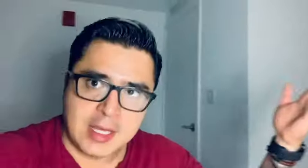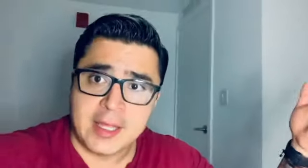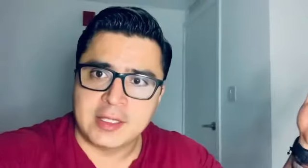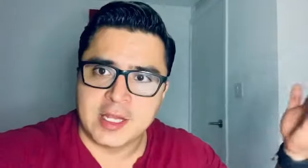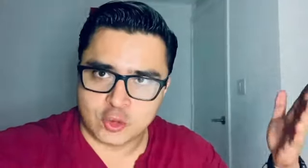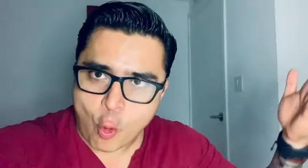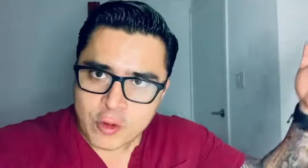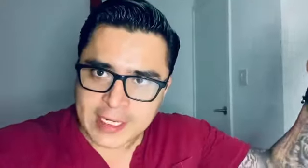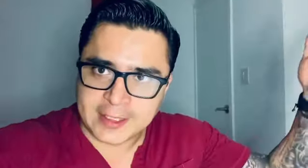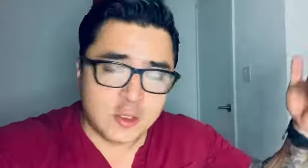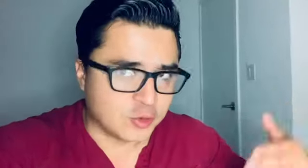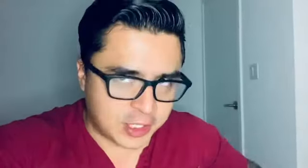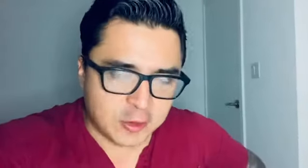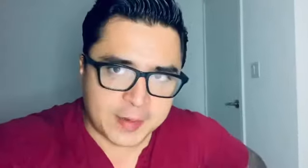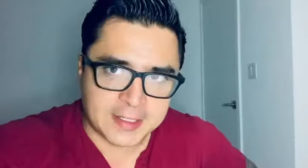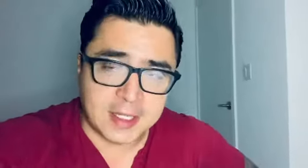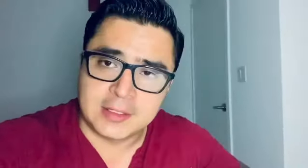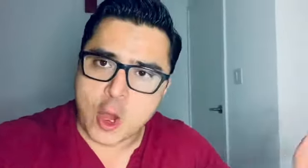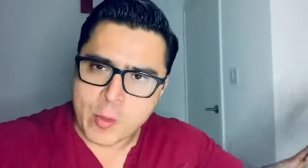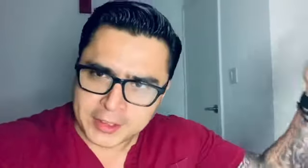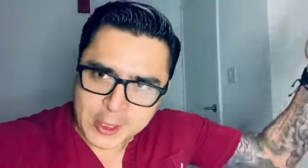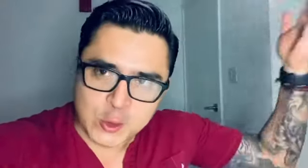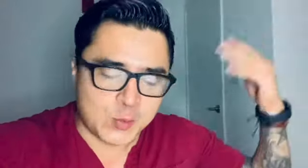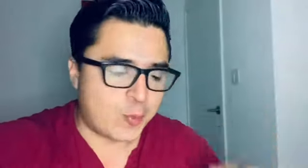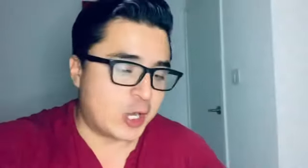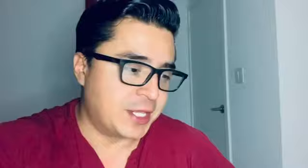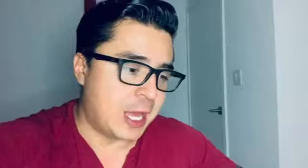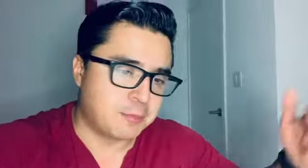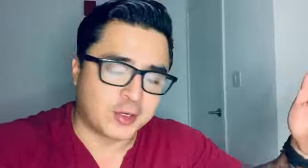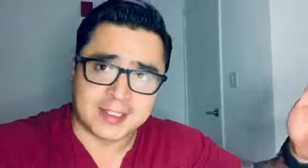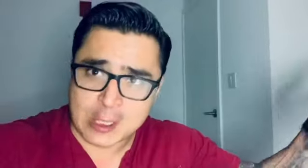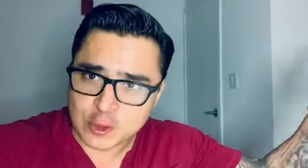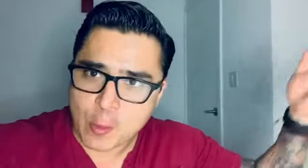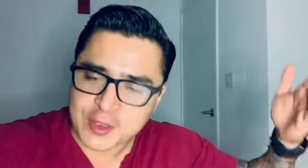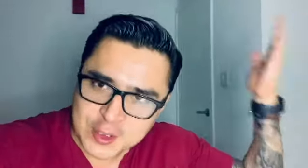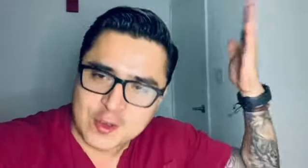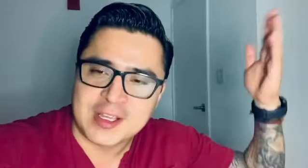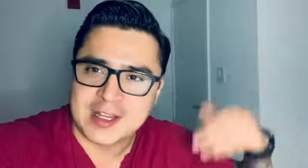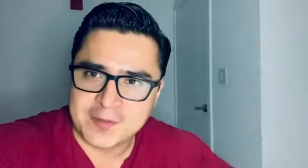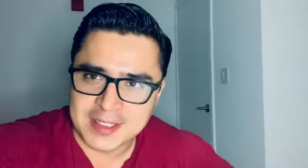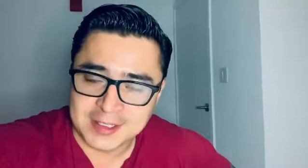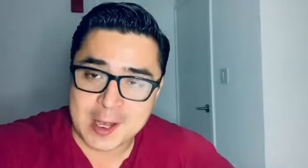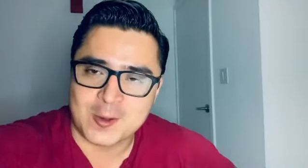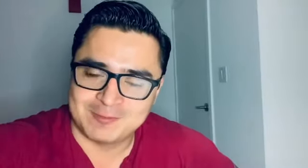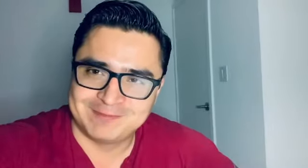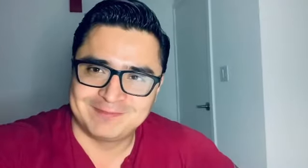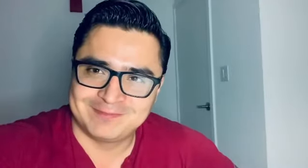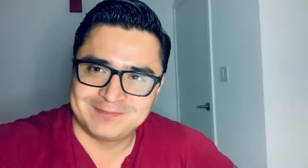Y ahí tienes un cretino siendo presidente y aumentando su popularidad, porque hasta los de la oposición salen a felicitarlo.